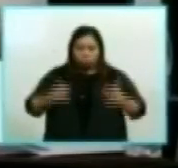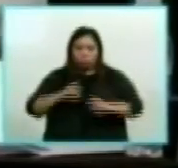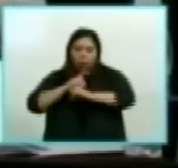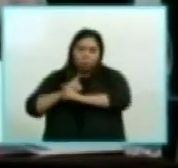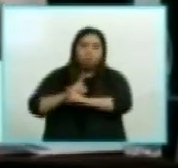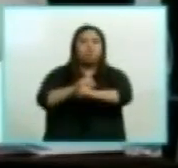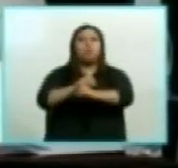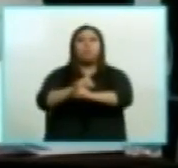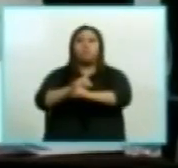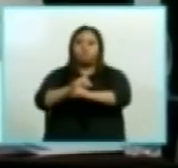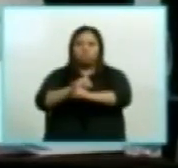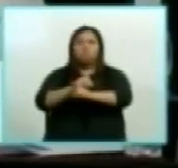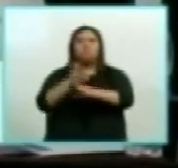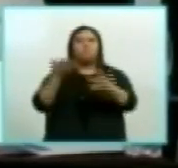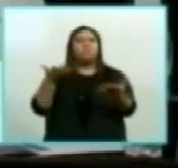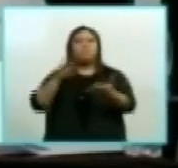la paz.